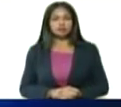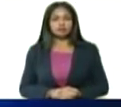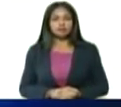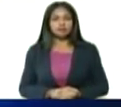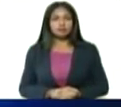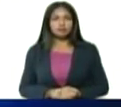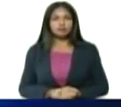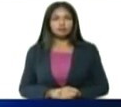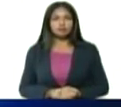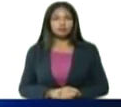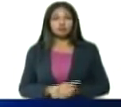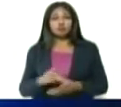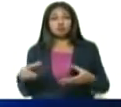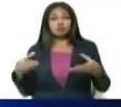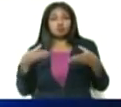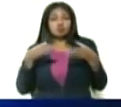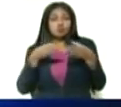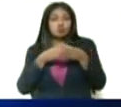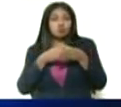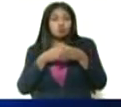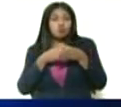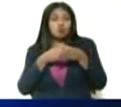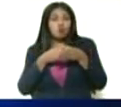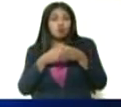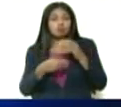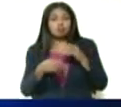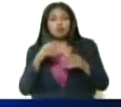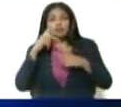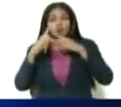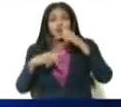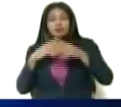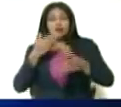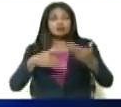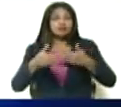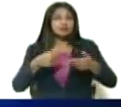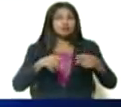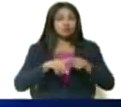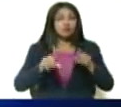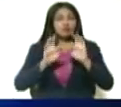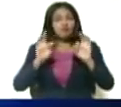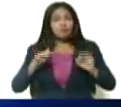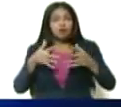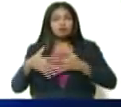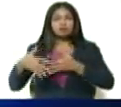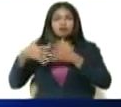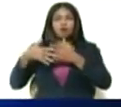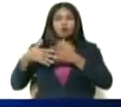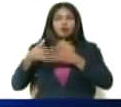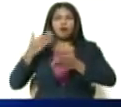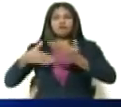En un pequeño grupo de políticos al servicio del norte y de Colombia.